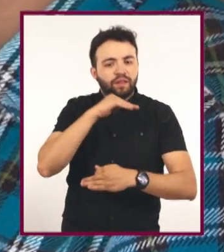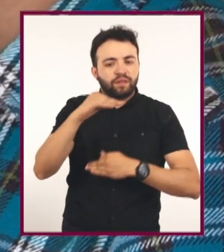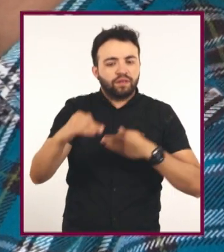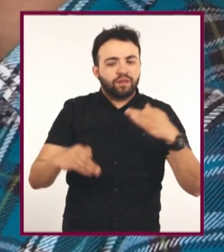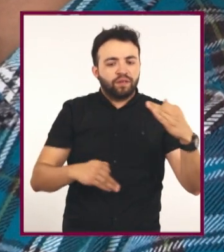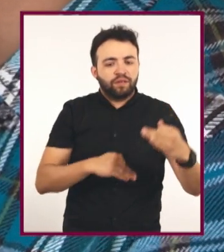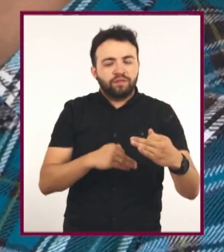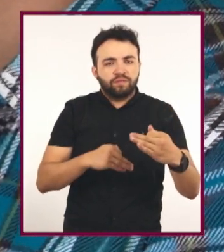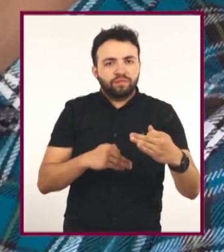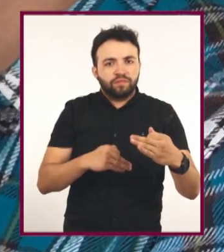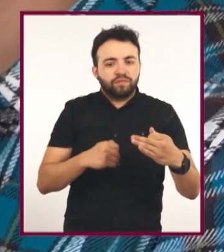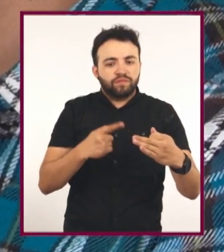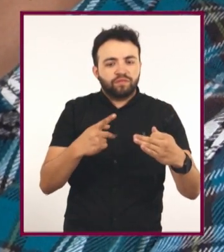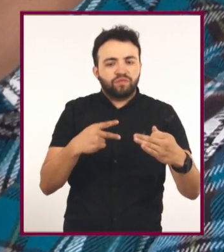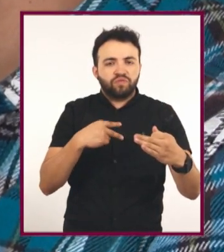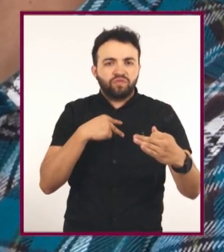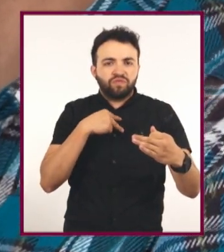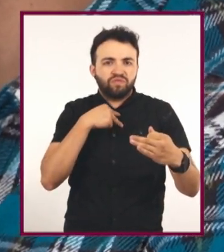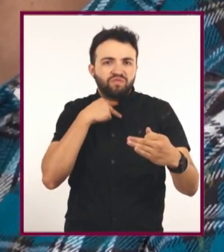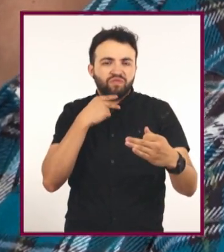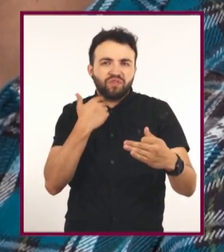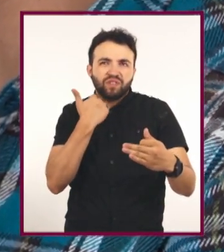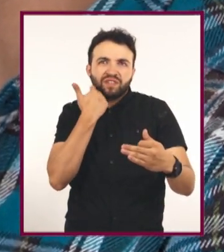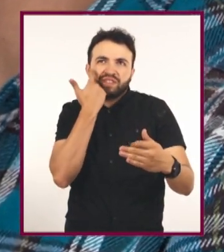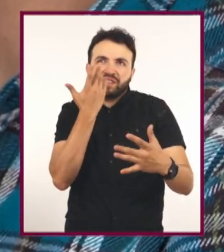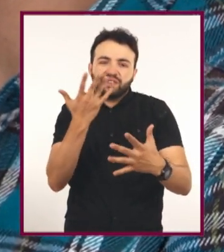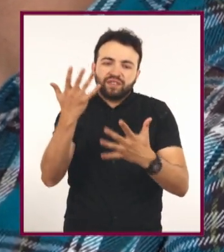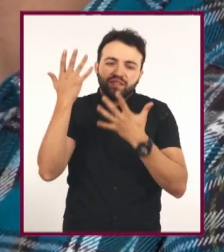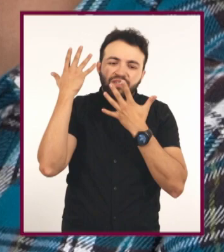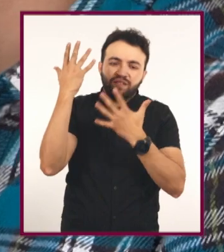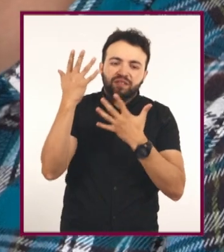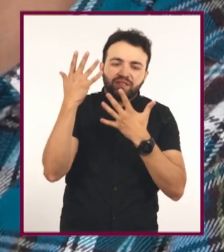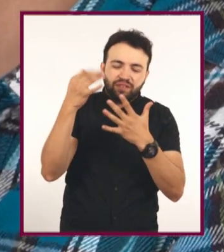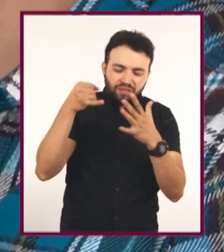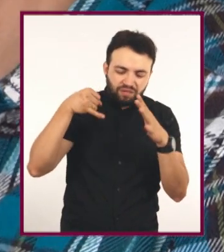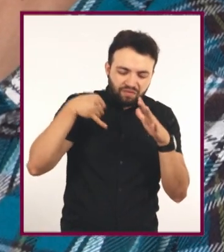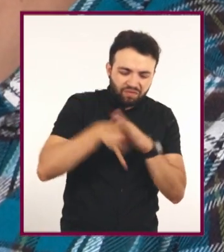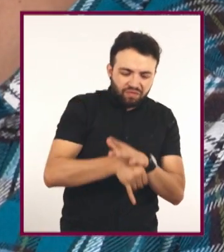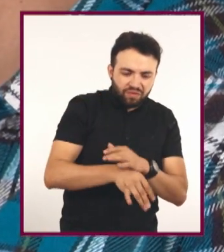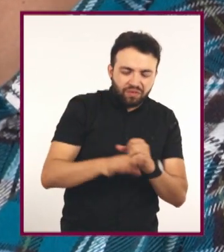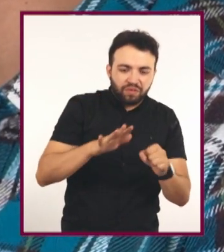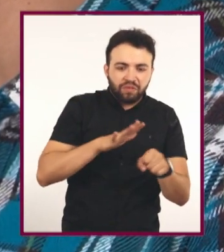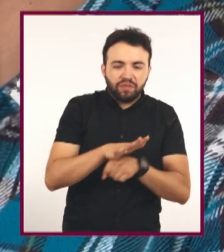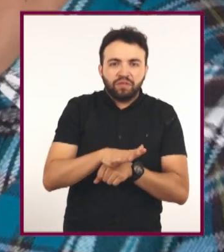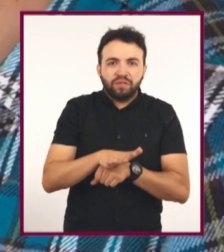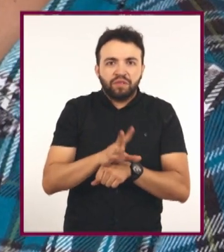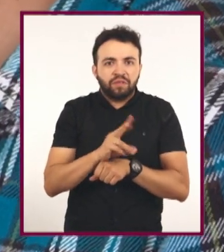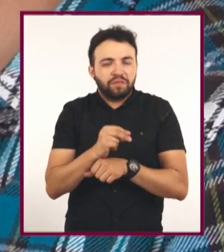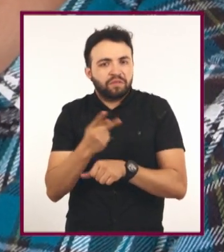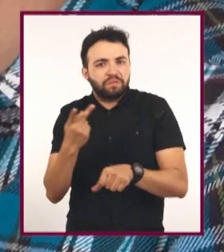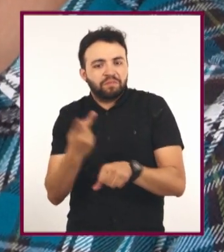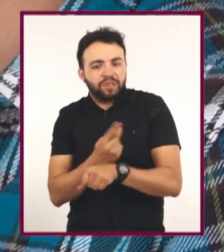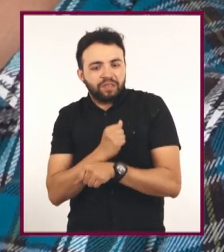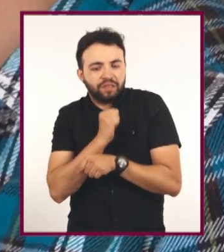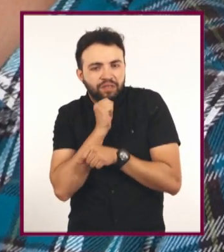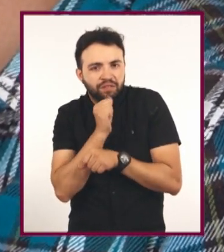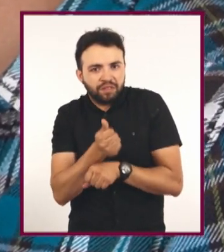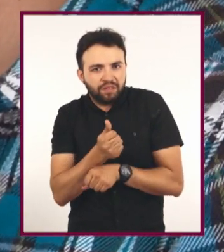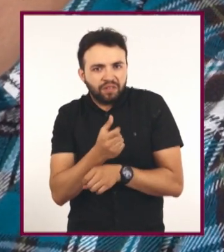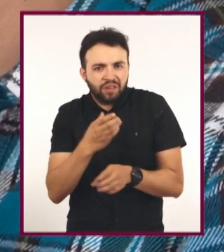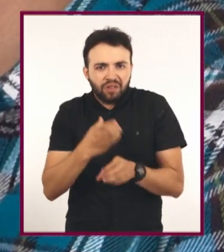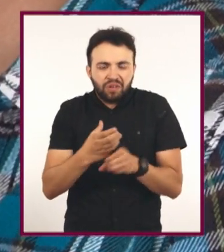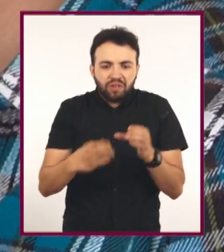Todo lo que de vos quisiera es tan poco con el fondo, porque en el fondo es todo. Como un perro que pasa una